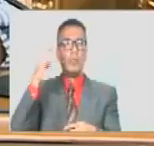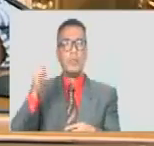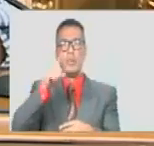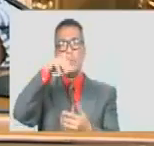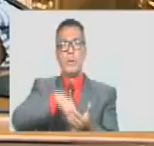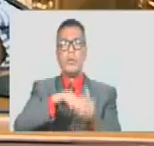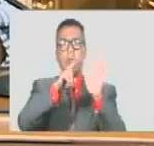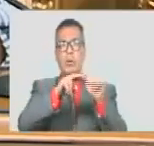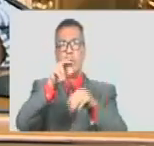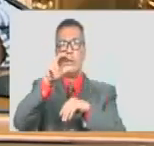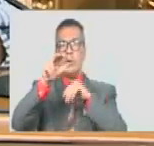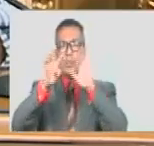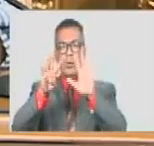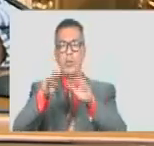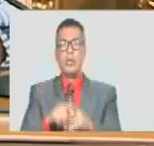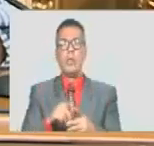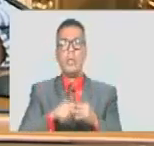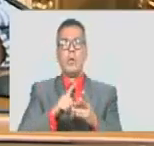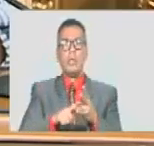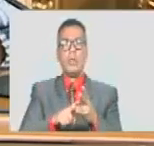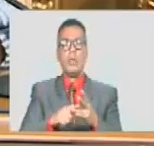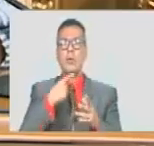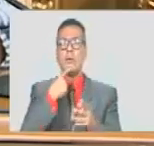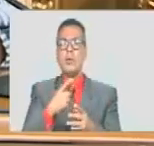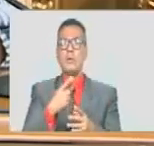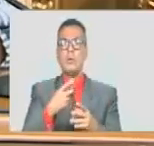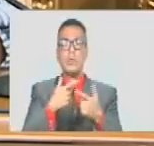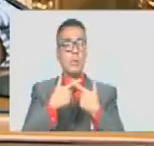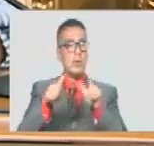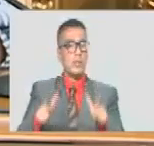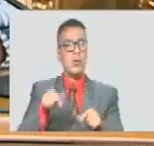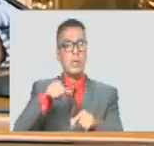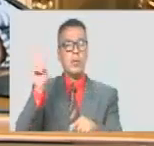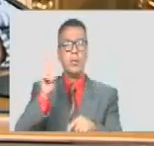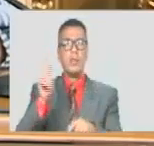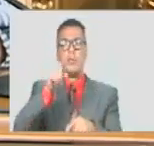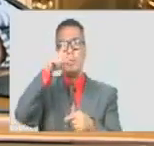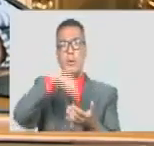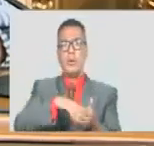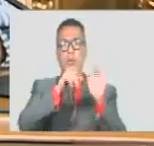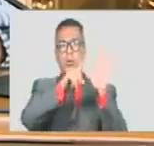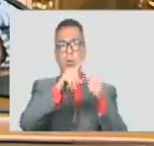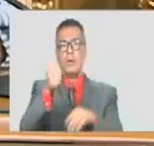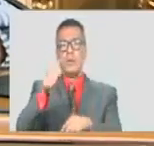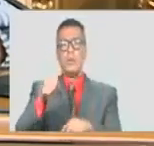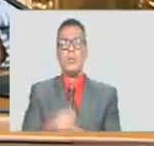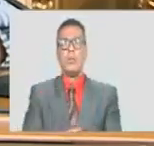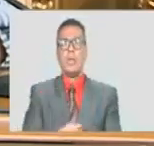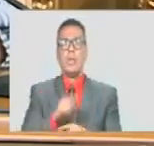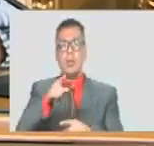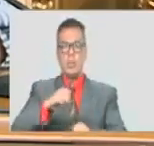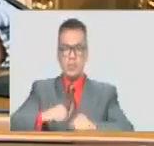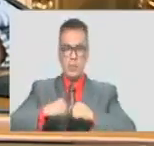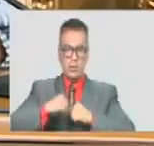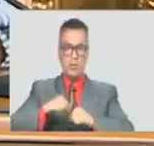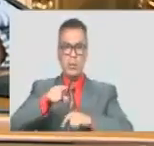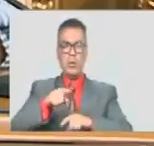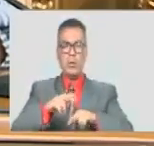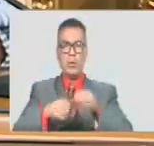en 1789 y la Declaración de la Independencia de Venezuela en 1810, para consolidar